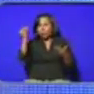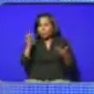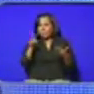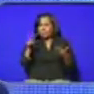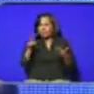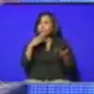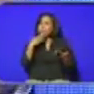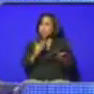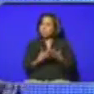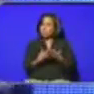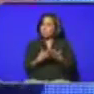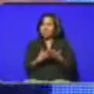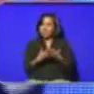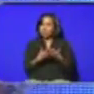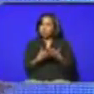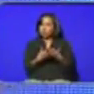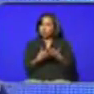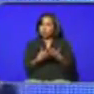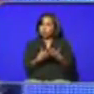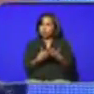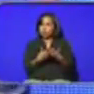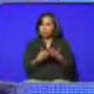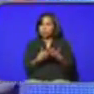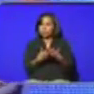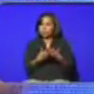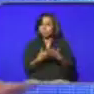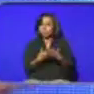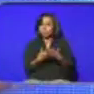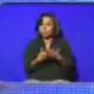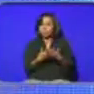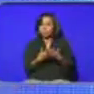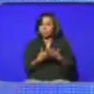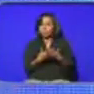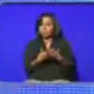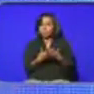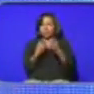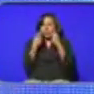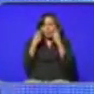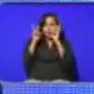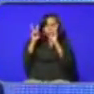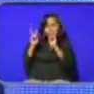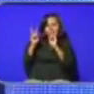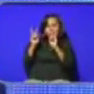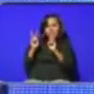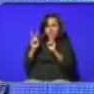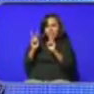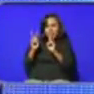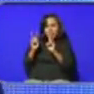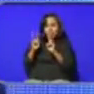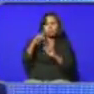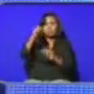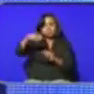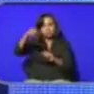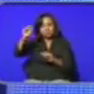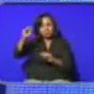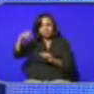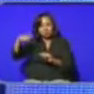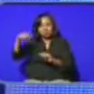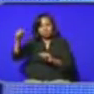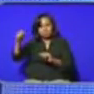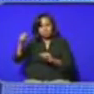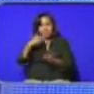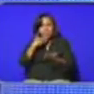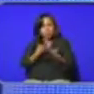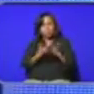exitosos en diferentes oportunidades de liderazgo en sus escuelas, pero no han tenido una oportunidad de que se les,